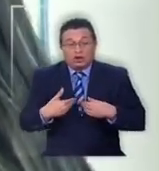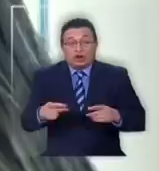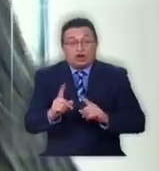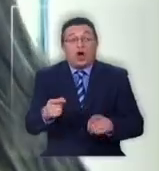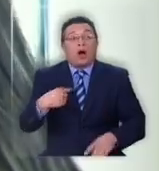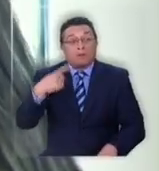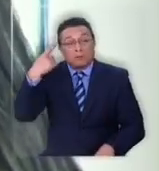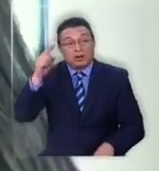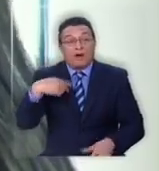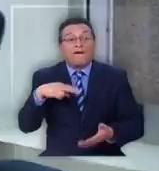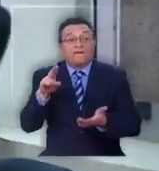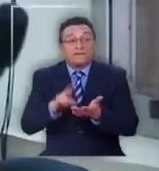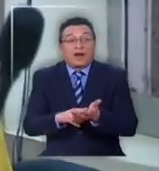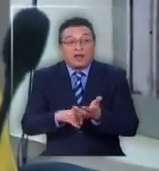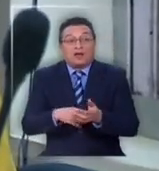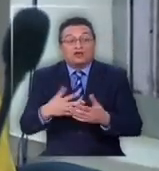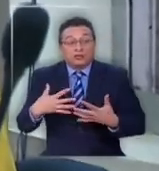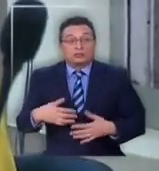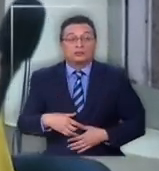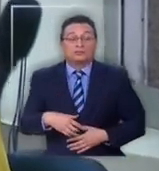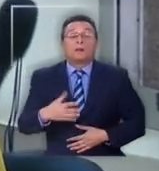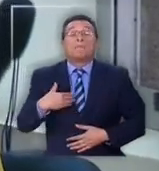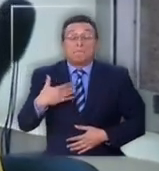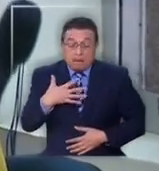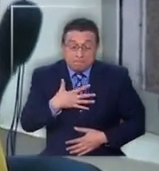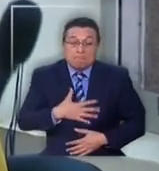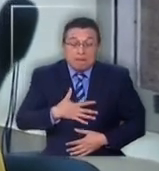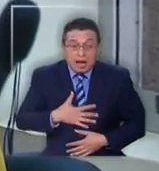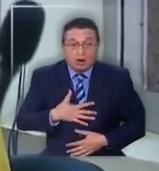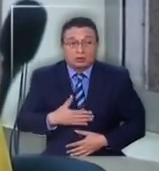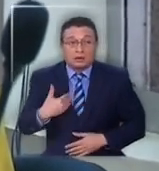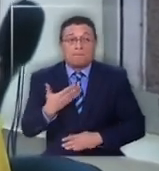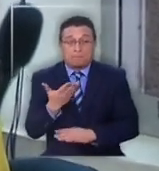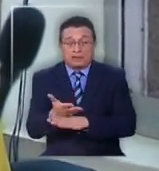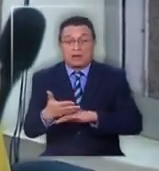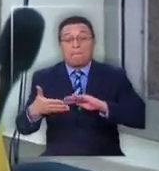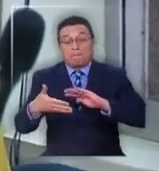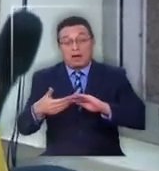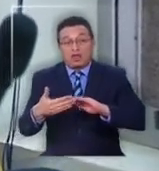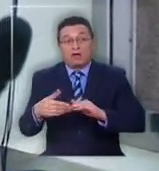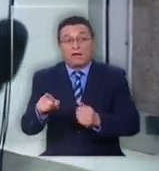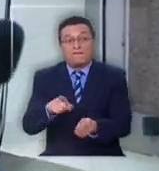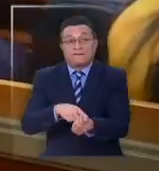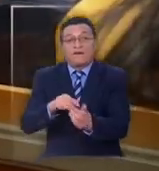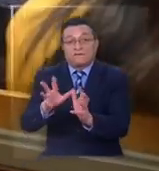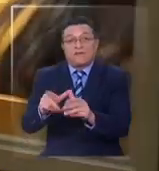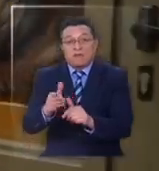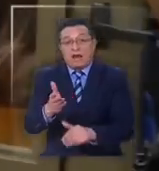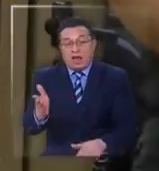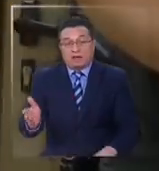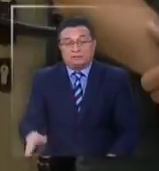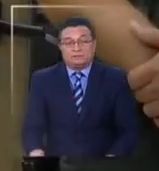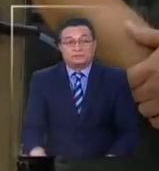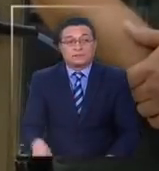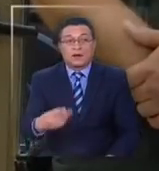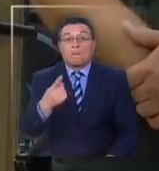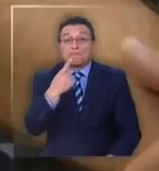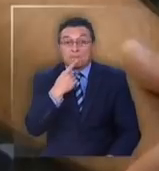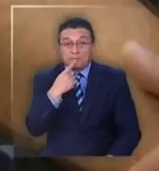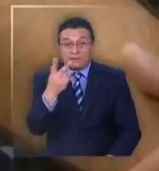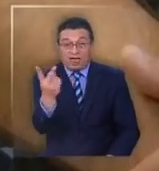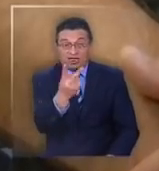pero en verdad entiendo mucho su dolor. Me gustaría pedirle perdón a la familia. Palabras de